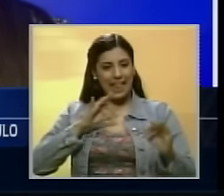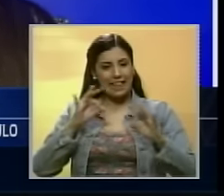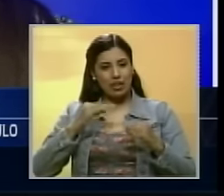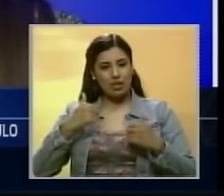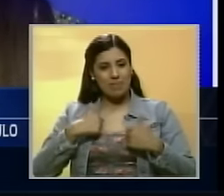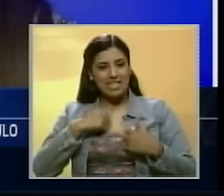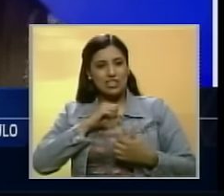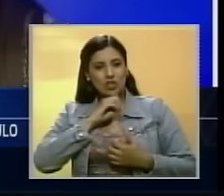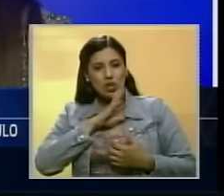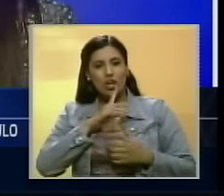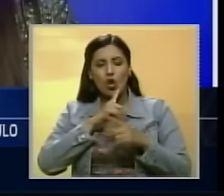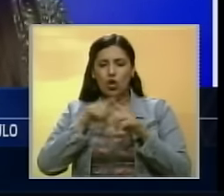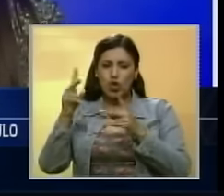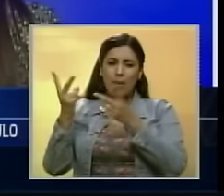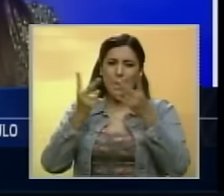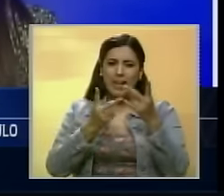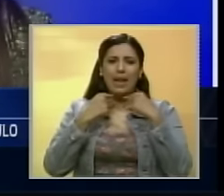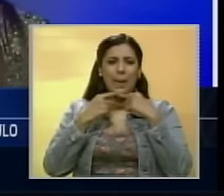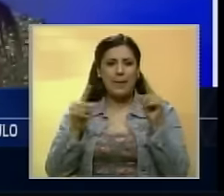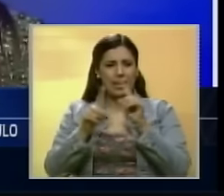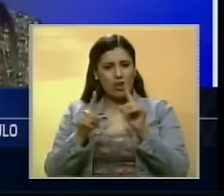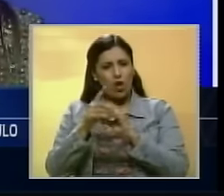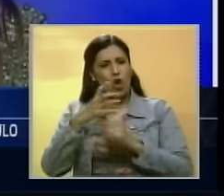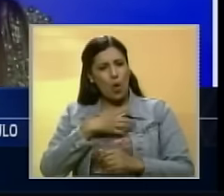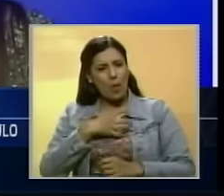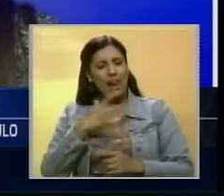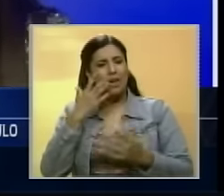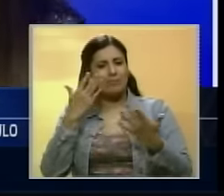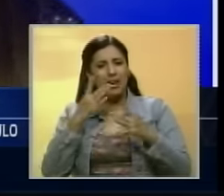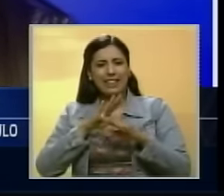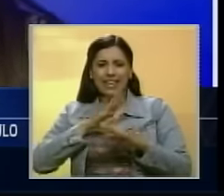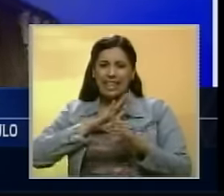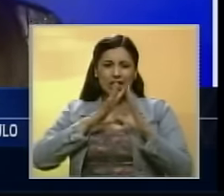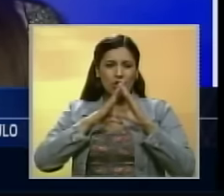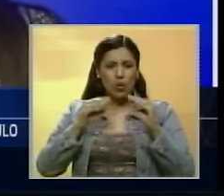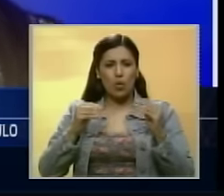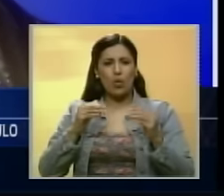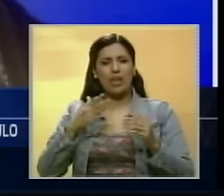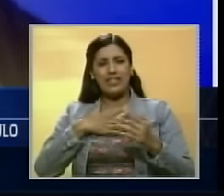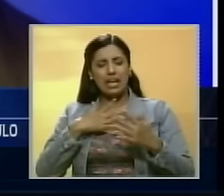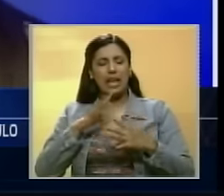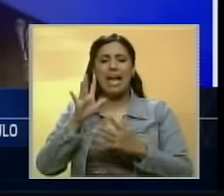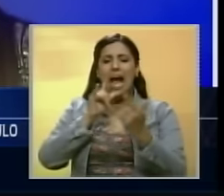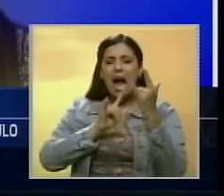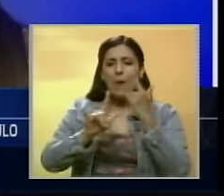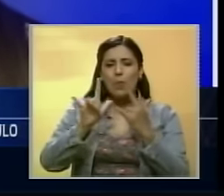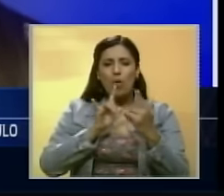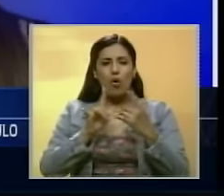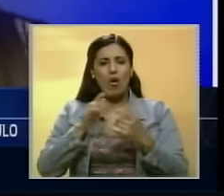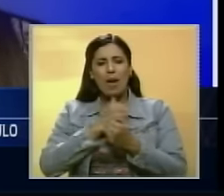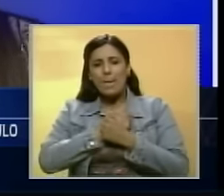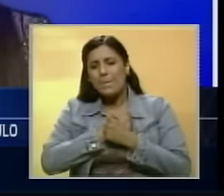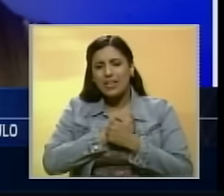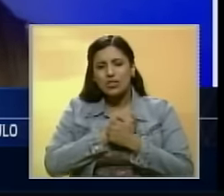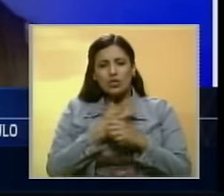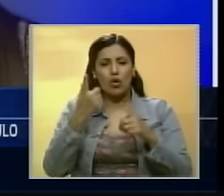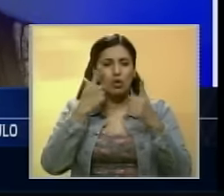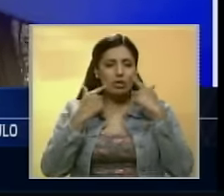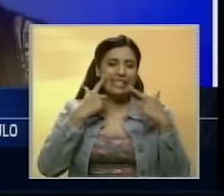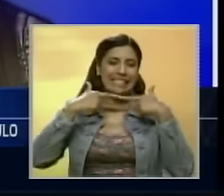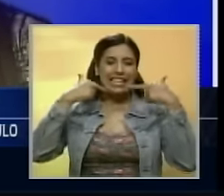Mi historia Los invito a que no se pierdan esta novela porque tiene de todo tiene romance pasión van a